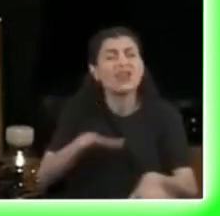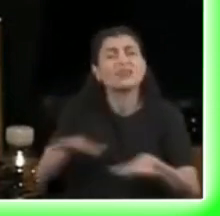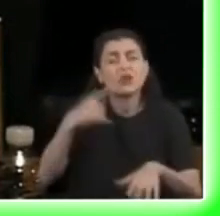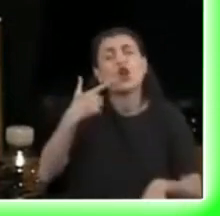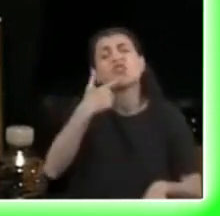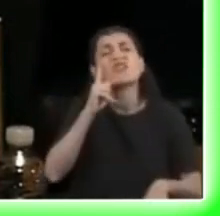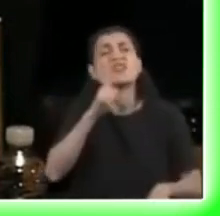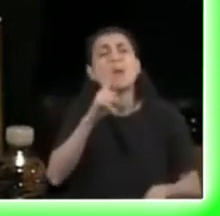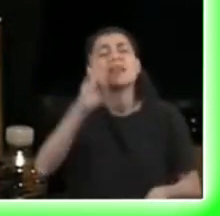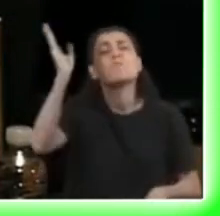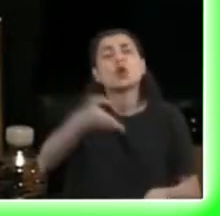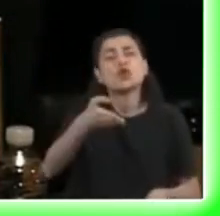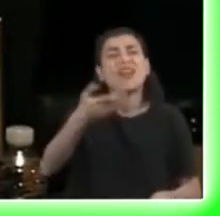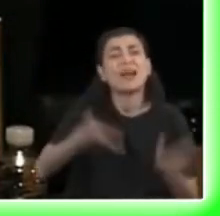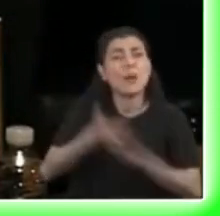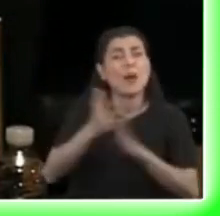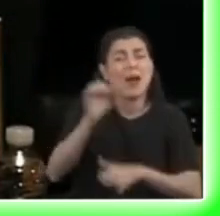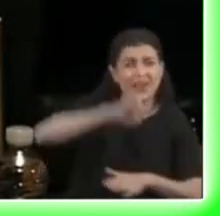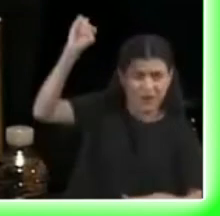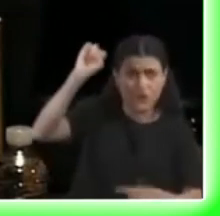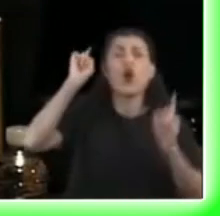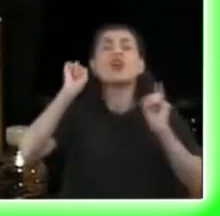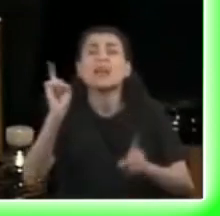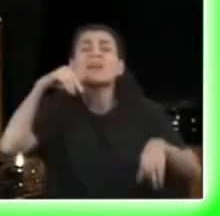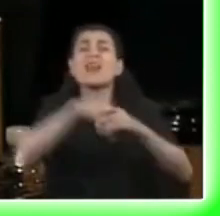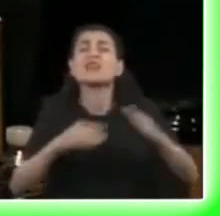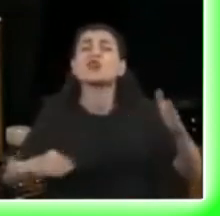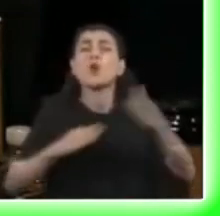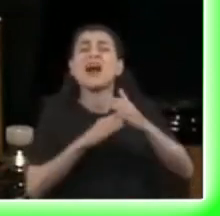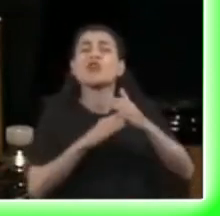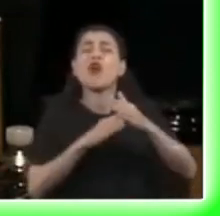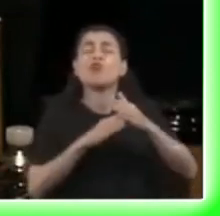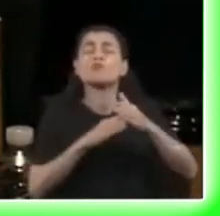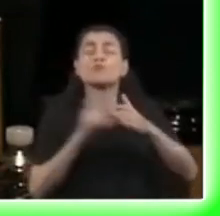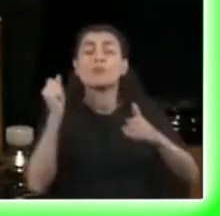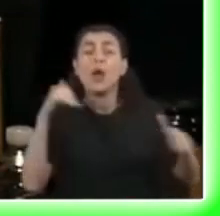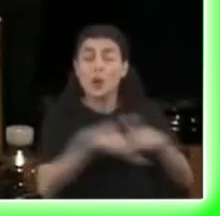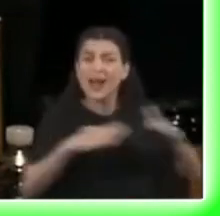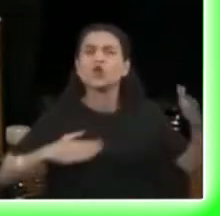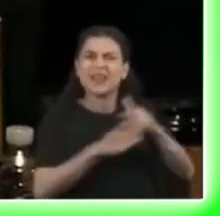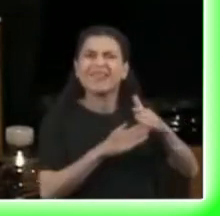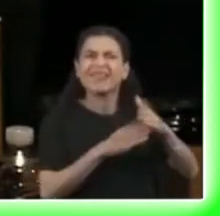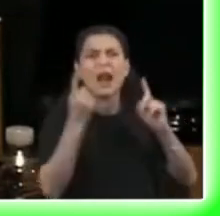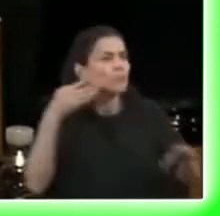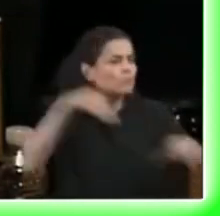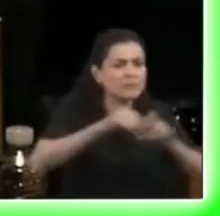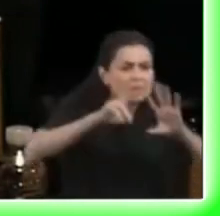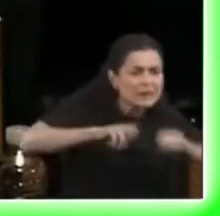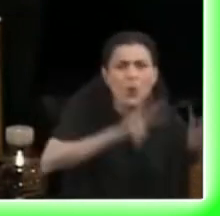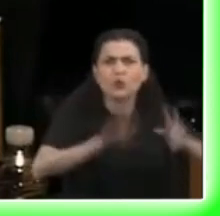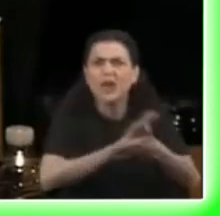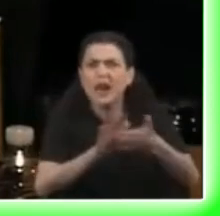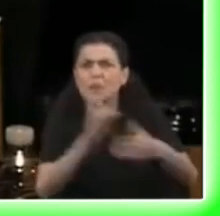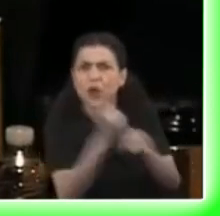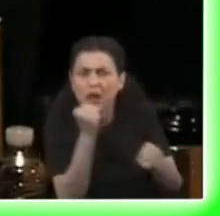que sanear el balance de un banco central destrozado que estaba avanzado sobre los depósitos de la gente, equilibrar un